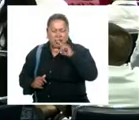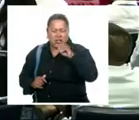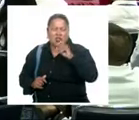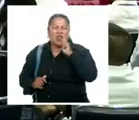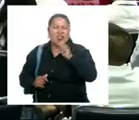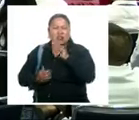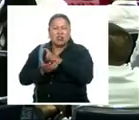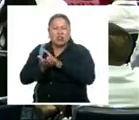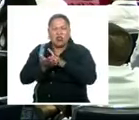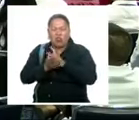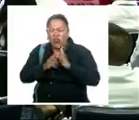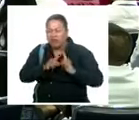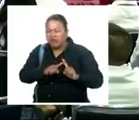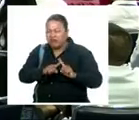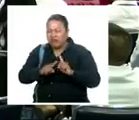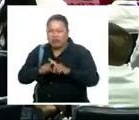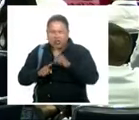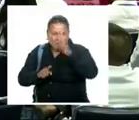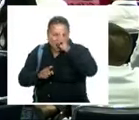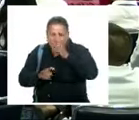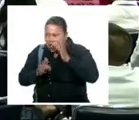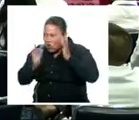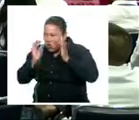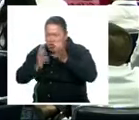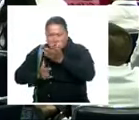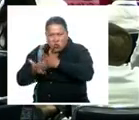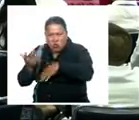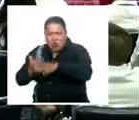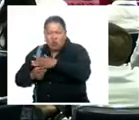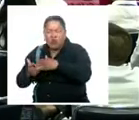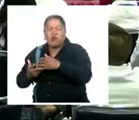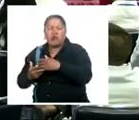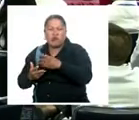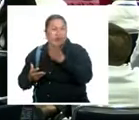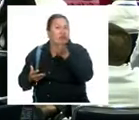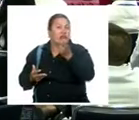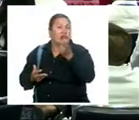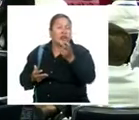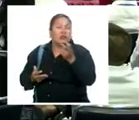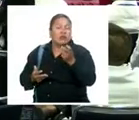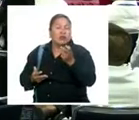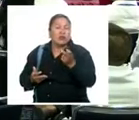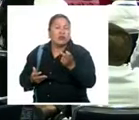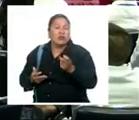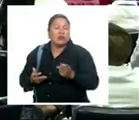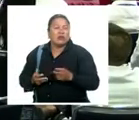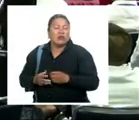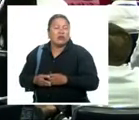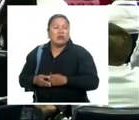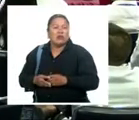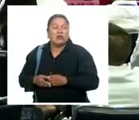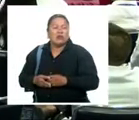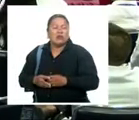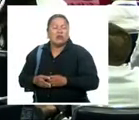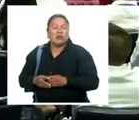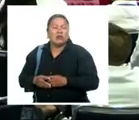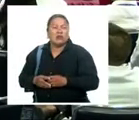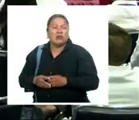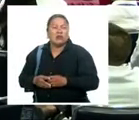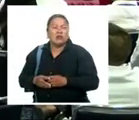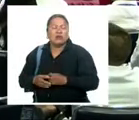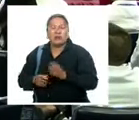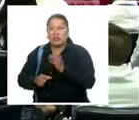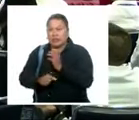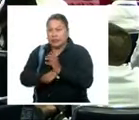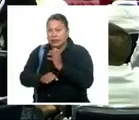tránsito para satisfacer la descomunal demanda de estos opioides en